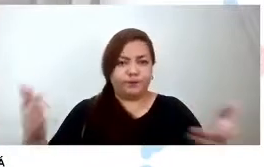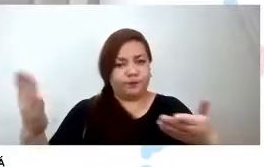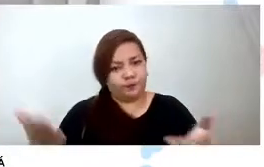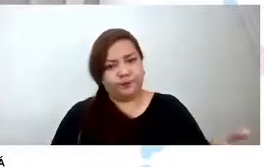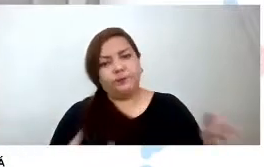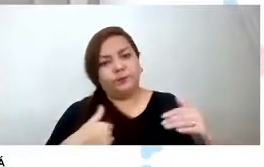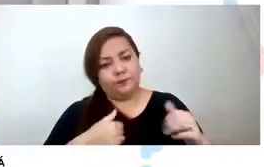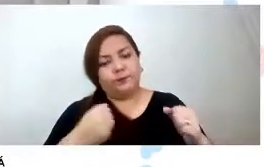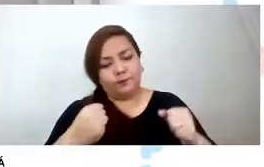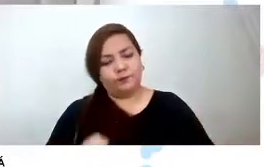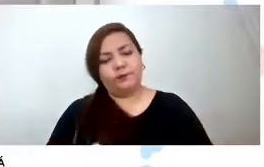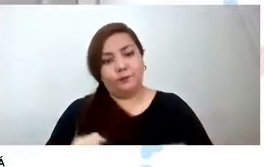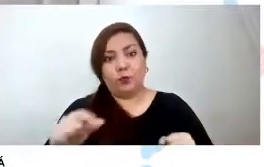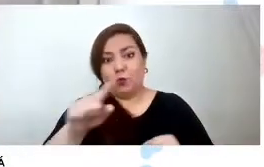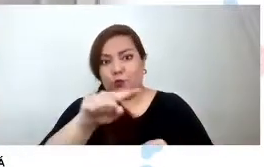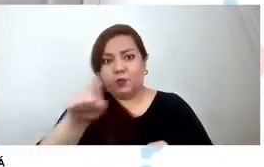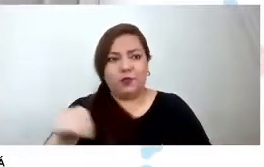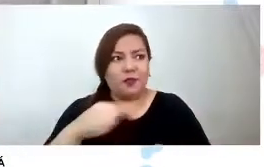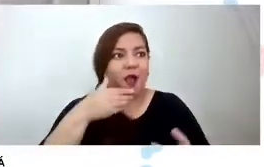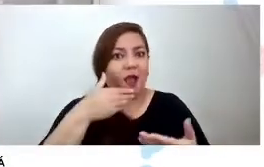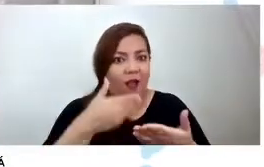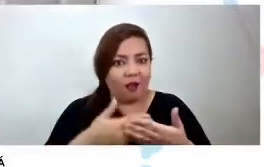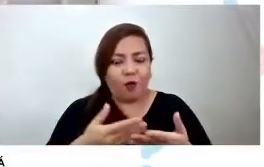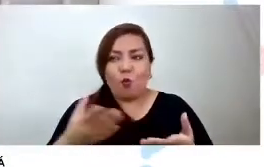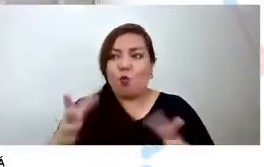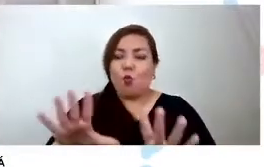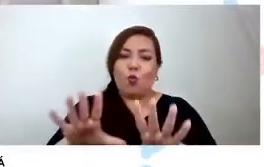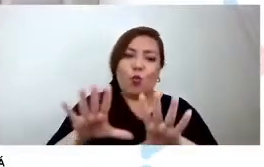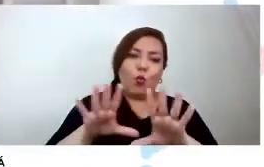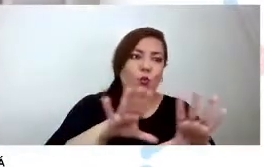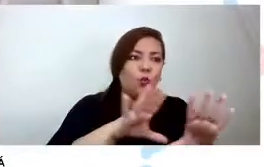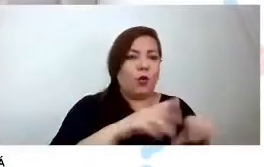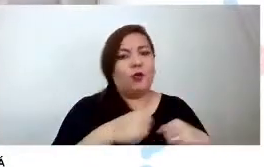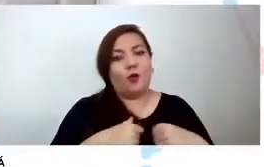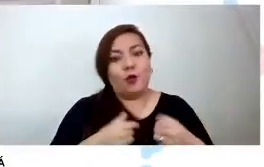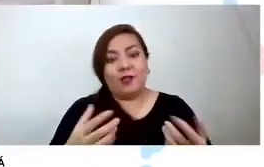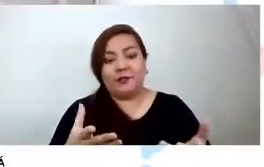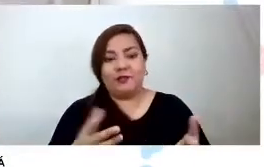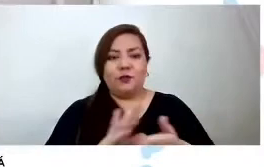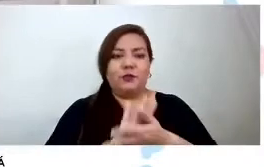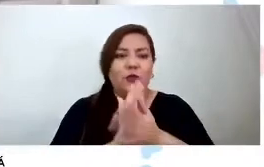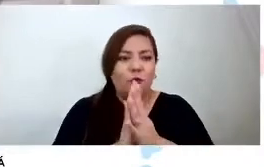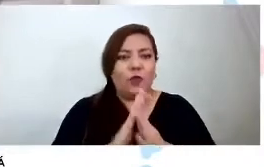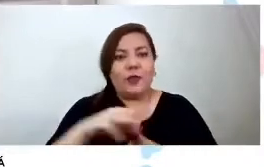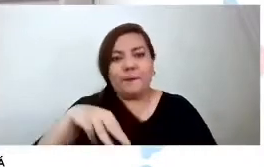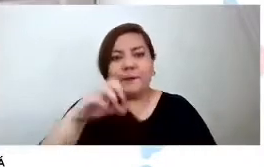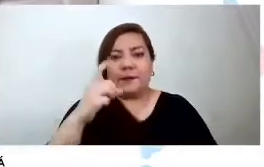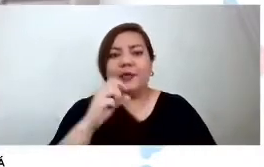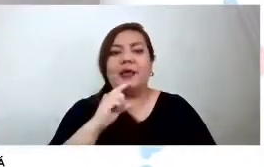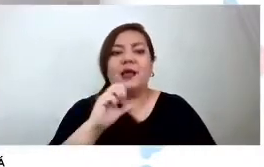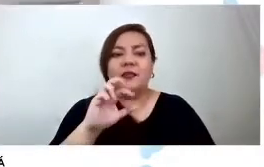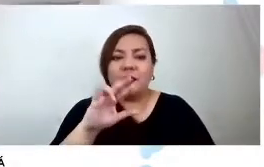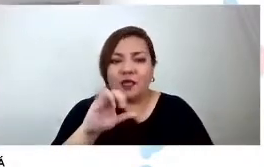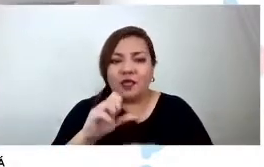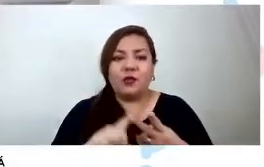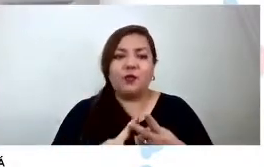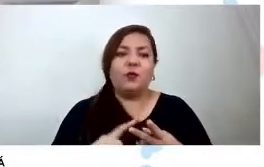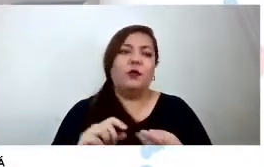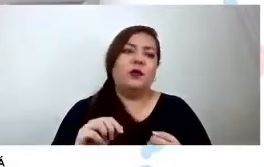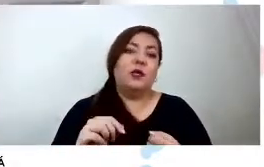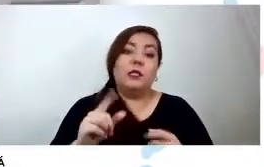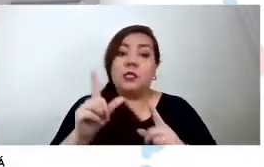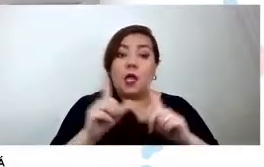vamos a poder deslumbrarnos con la exhibición, esperamos, de megaterio y de